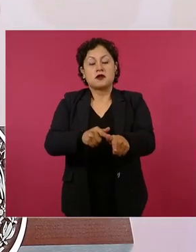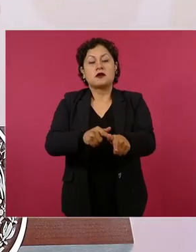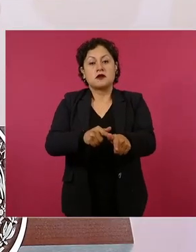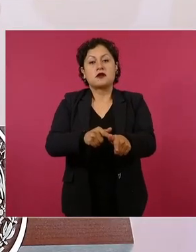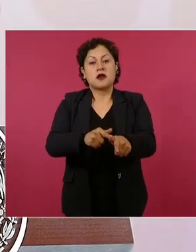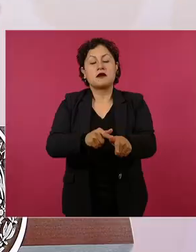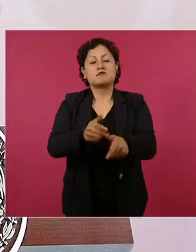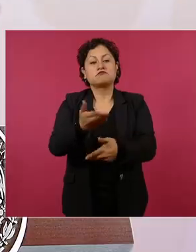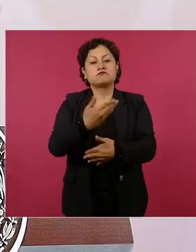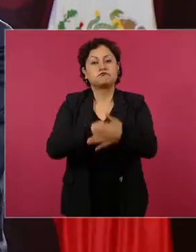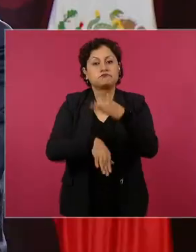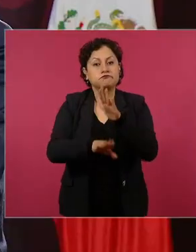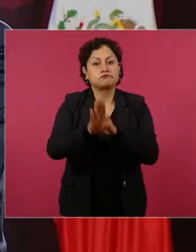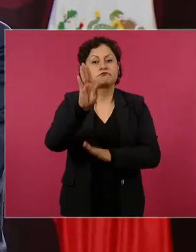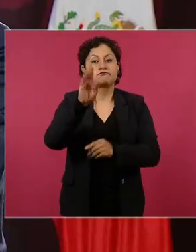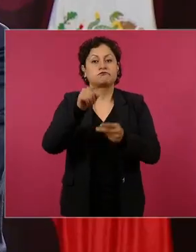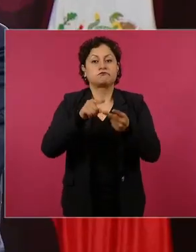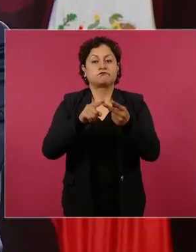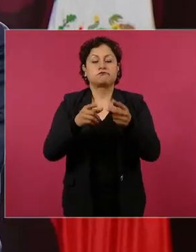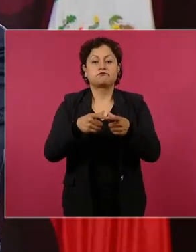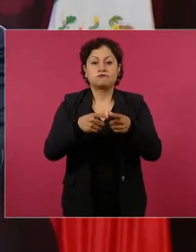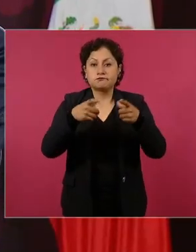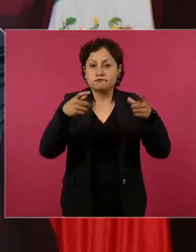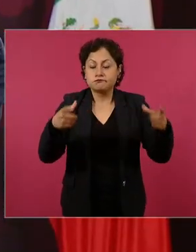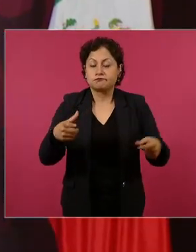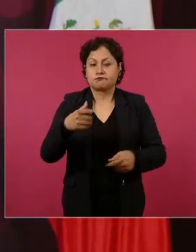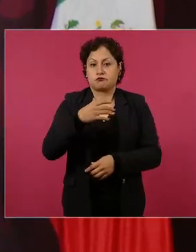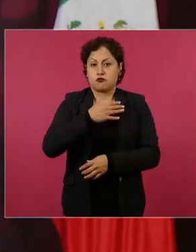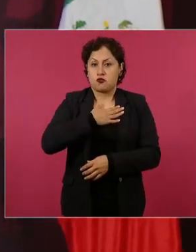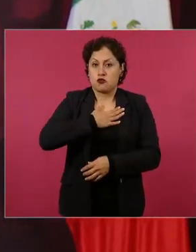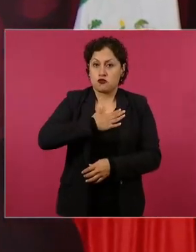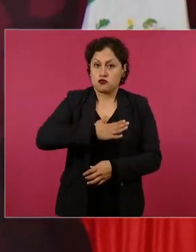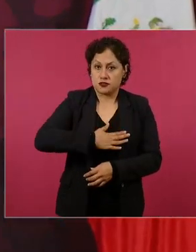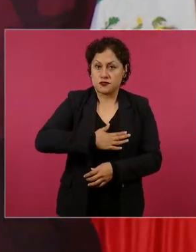crecimiento y bienestar, las dos cosas,